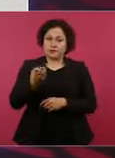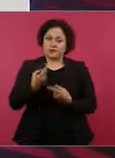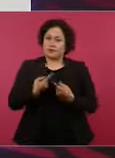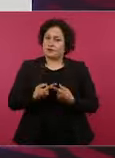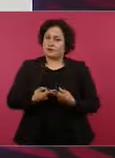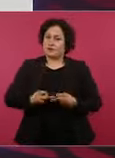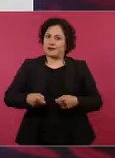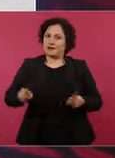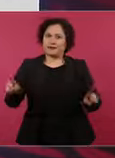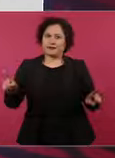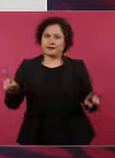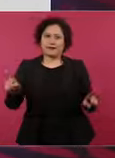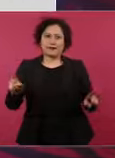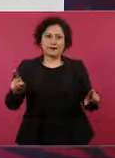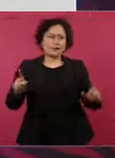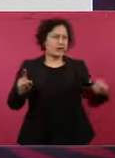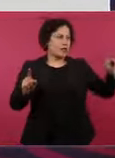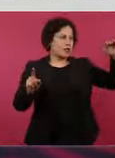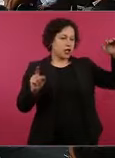porque